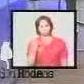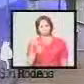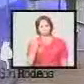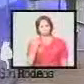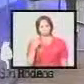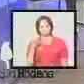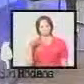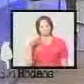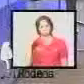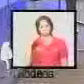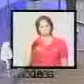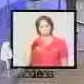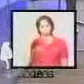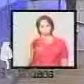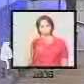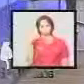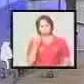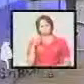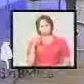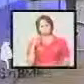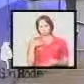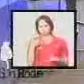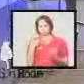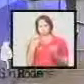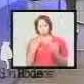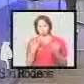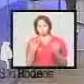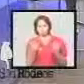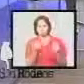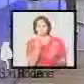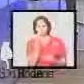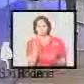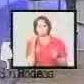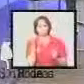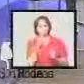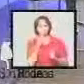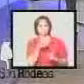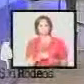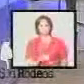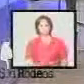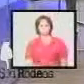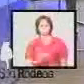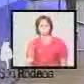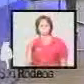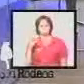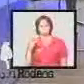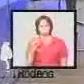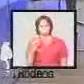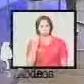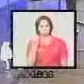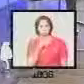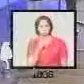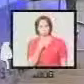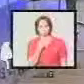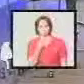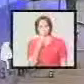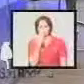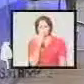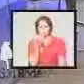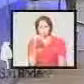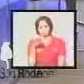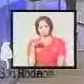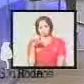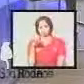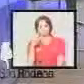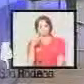ciento y algo de colones, ciento y resto mil de colones, por Dios, el fió a alguien, ni a la madre hay que fiar,